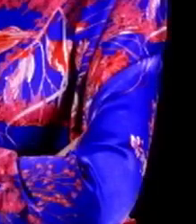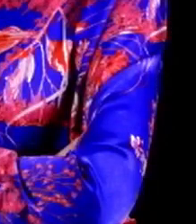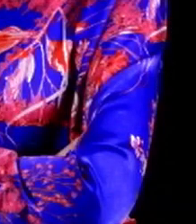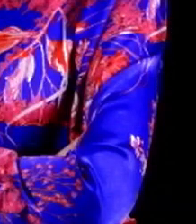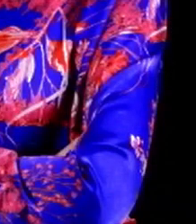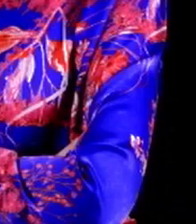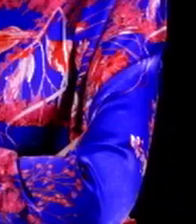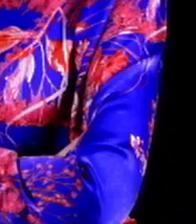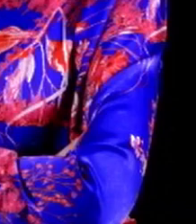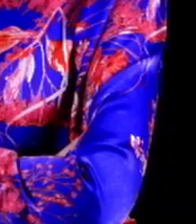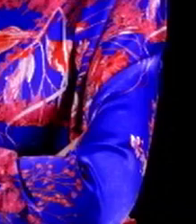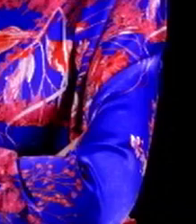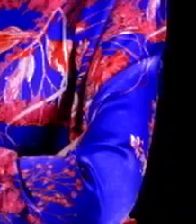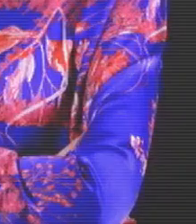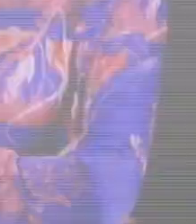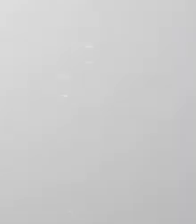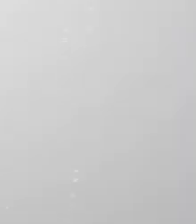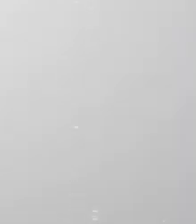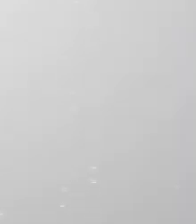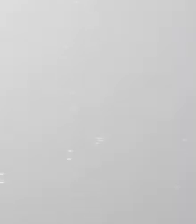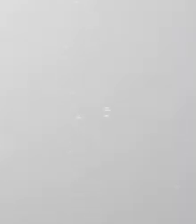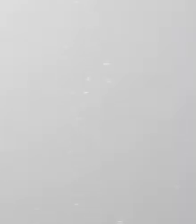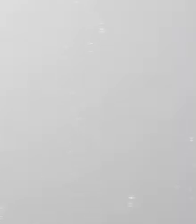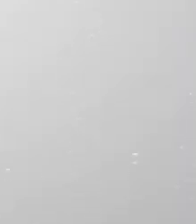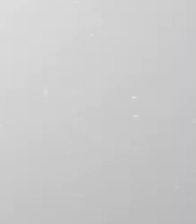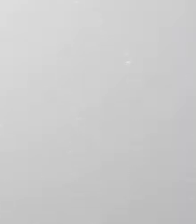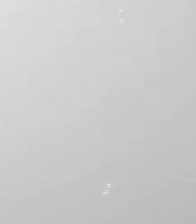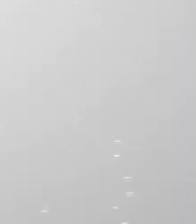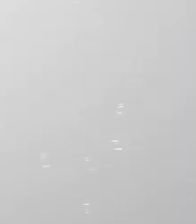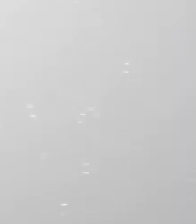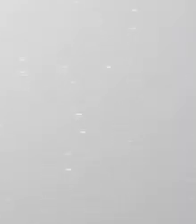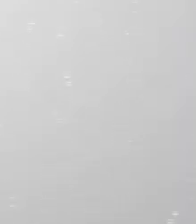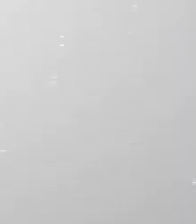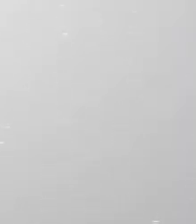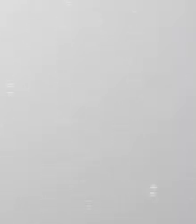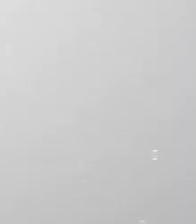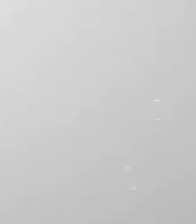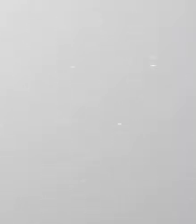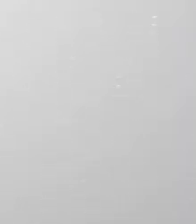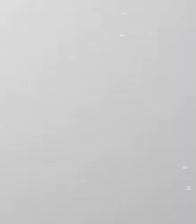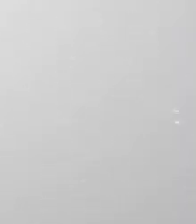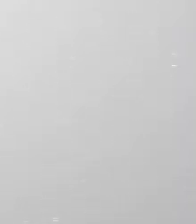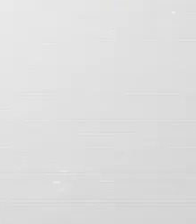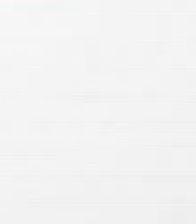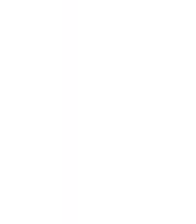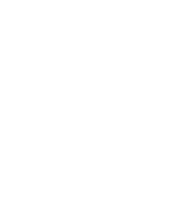Todos los lunes a las 9 de la noche, por 13 Costa Rica Televisión.